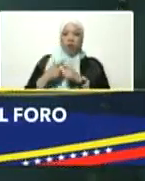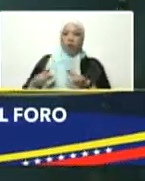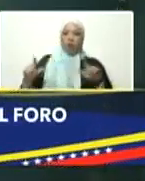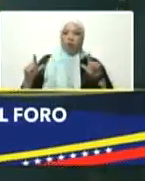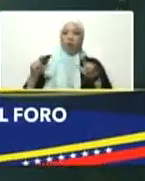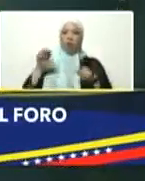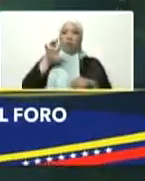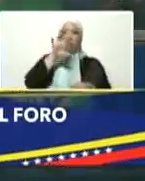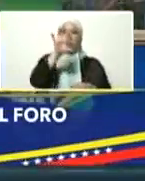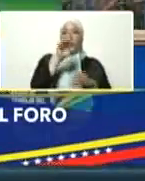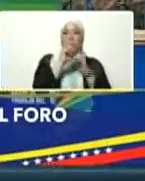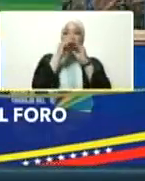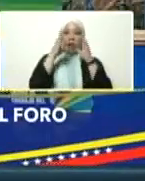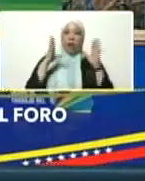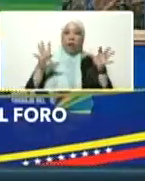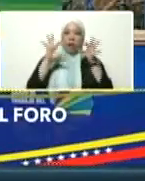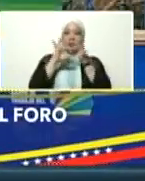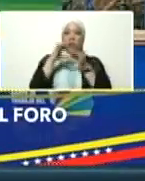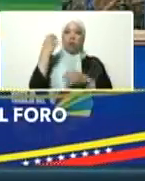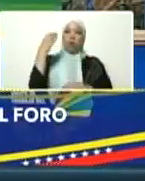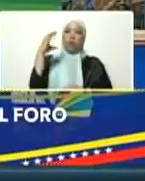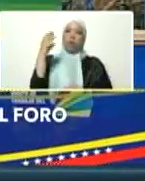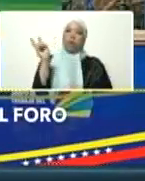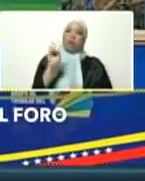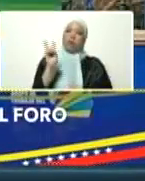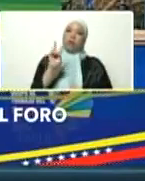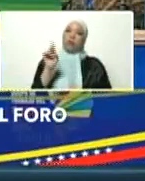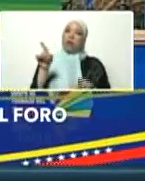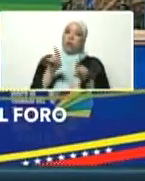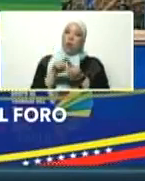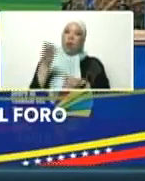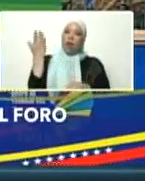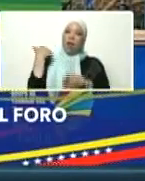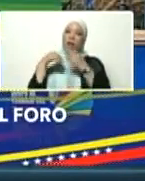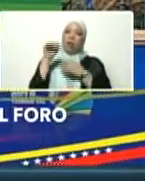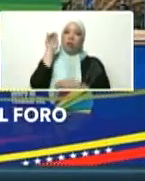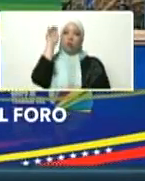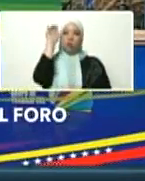Y algún día llegaremos a su sueño. Llegaremos allí, llegaremos.